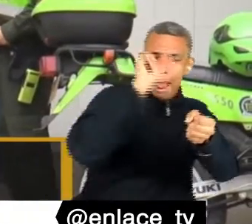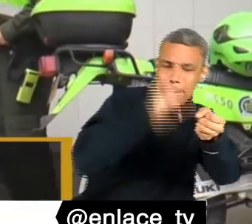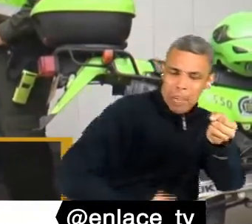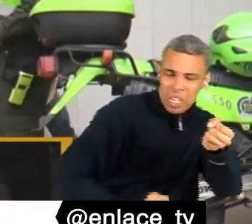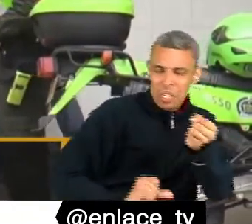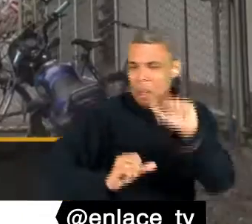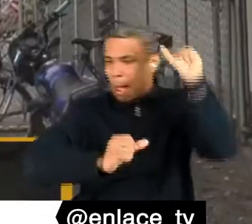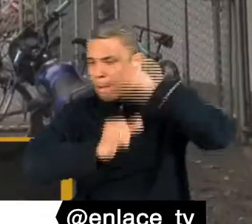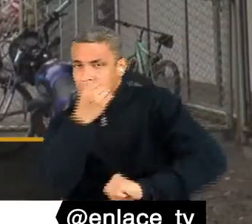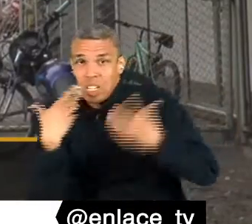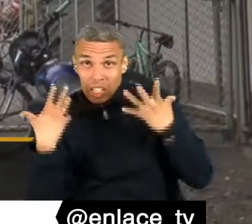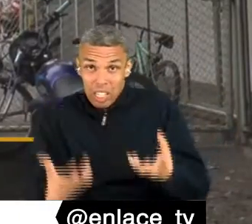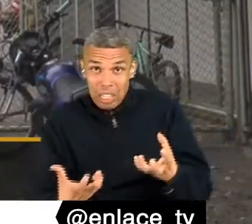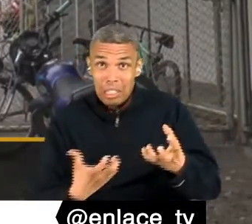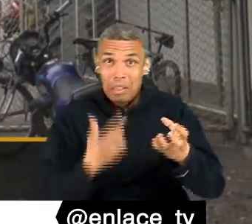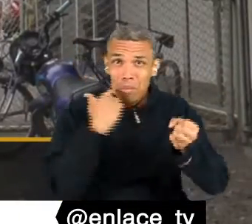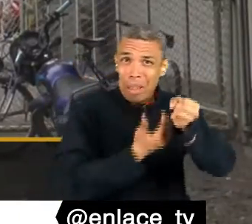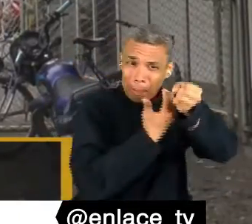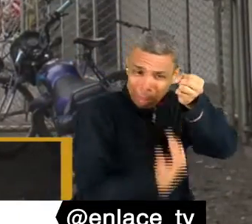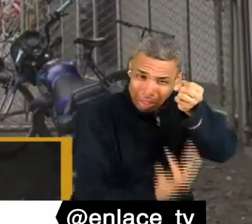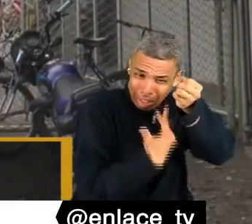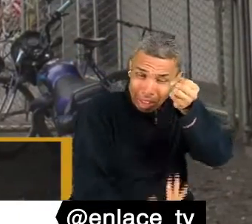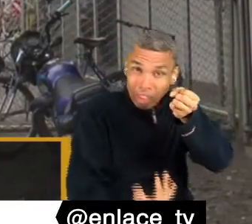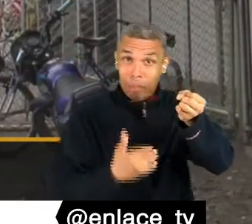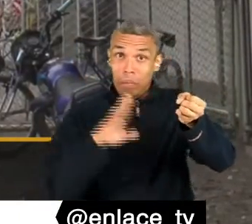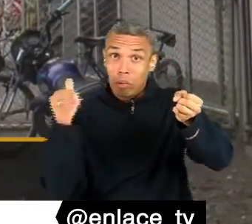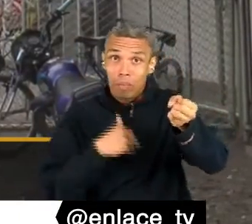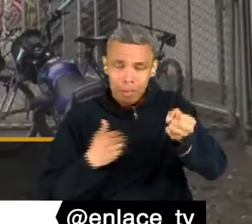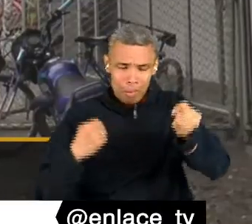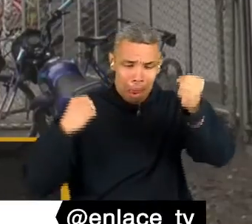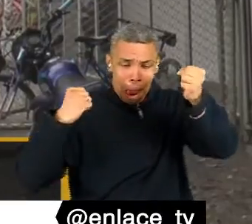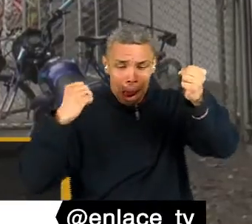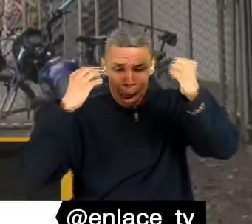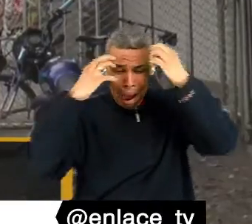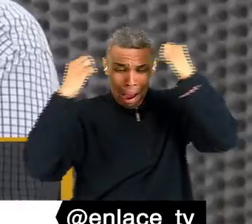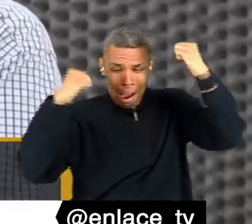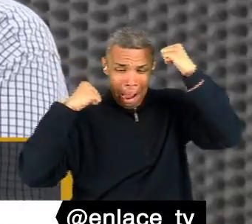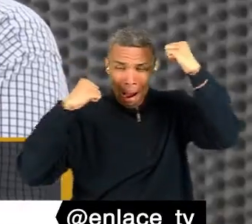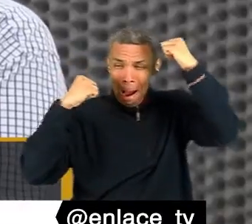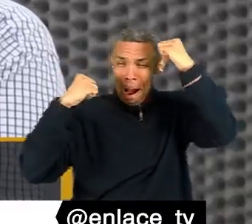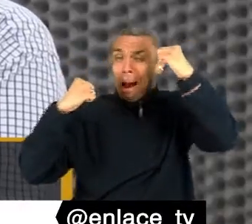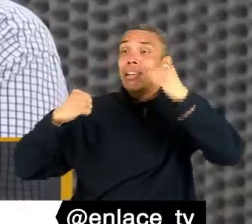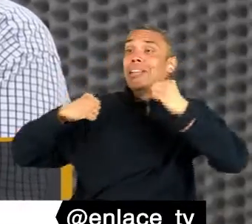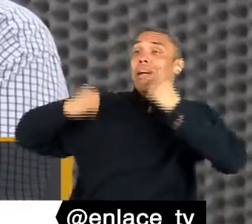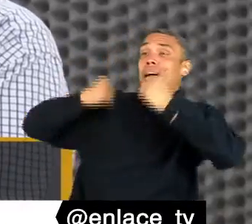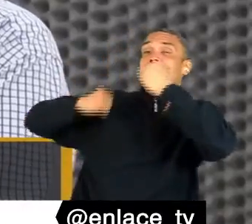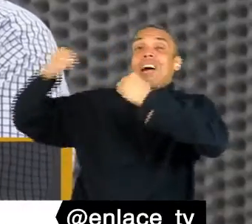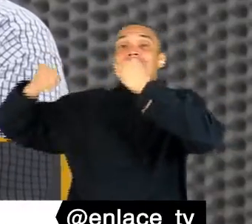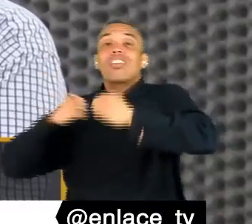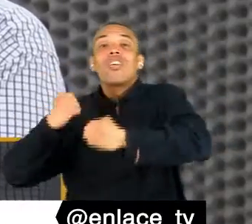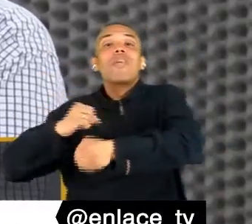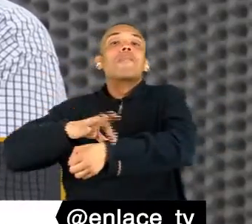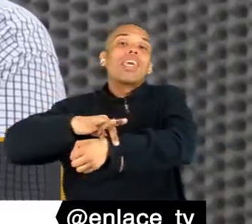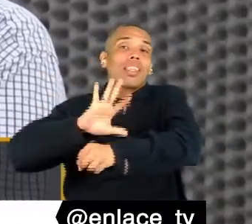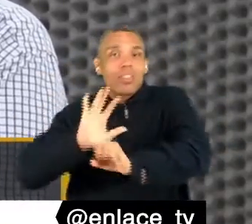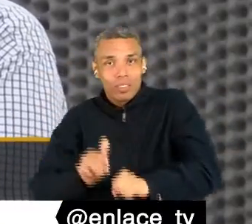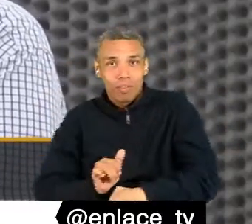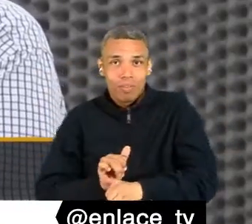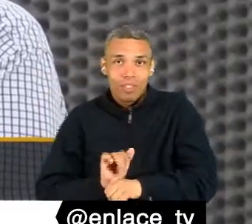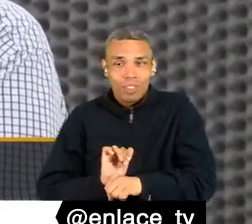medicamentos, sustancias tóxicas como drogas o como sustancias como plaguicidas. Los hombres son mucho más agresivos en su tentativa de